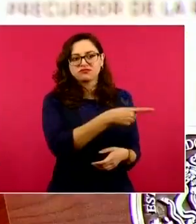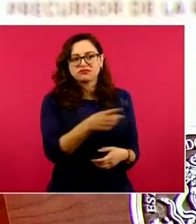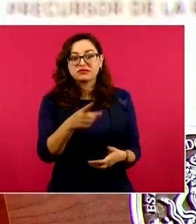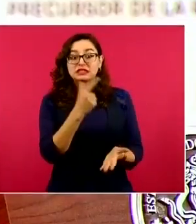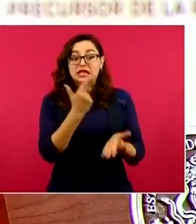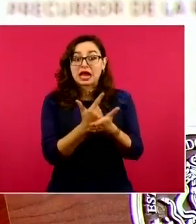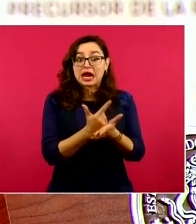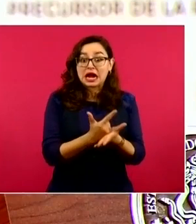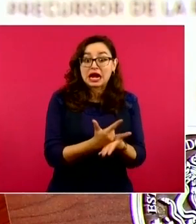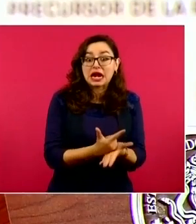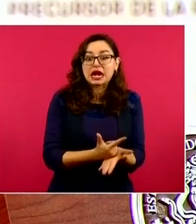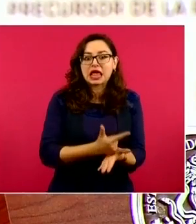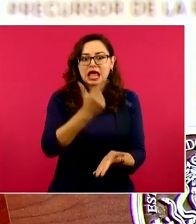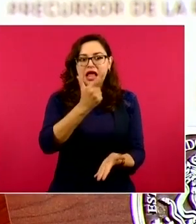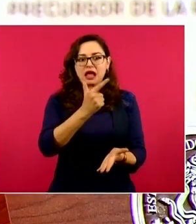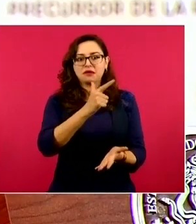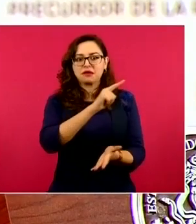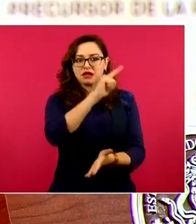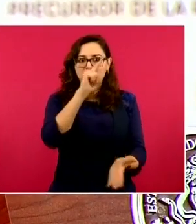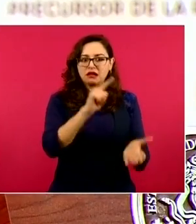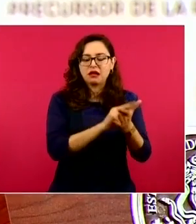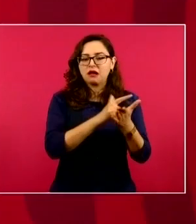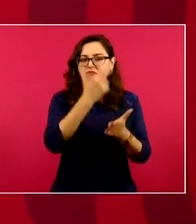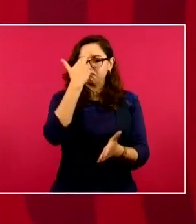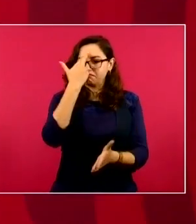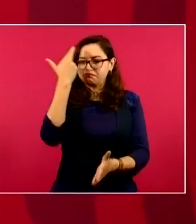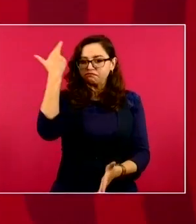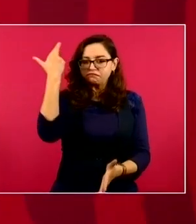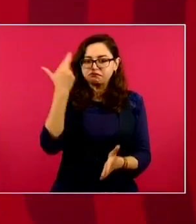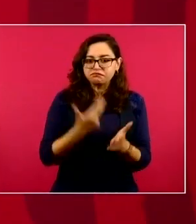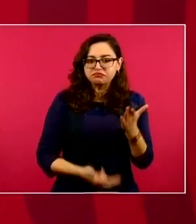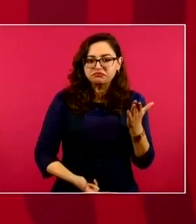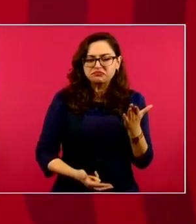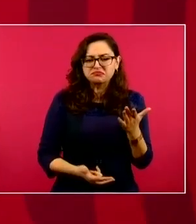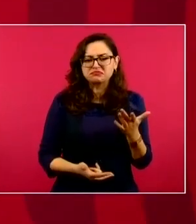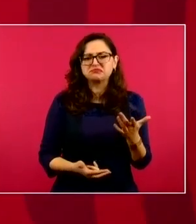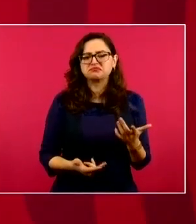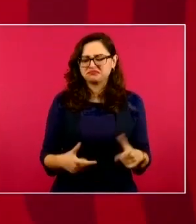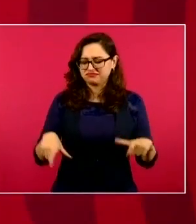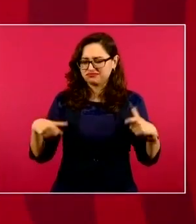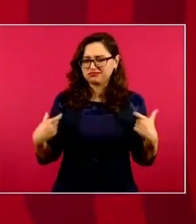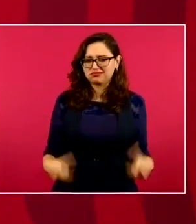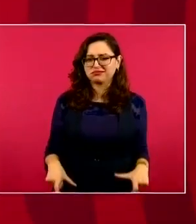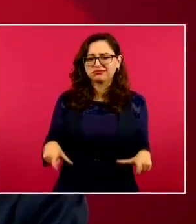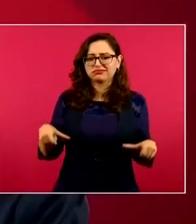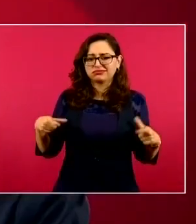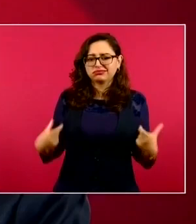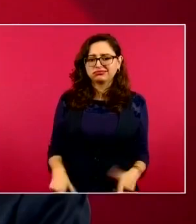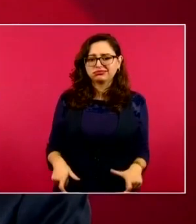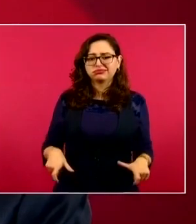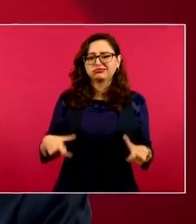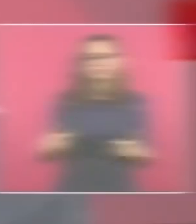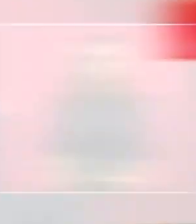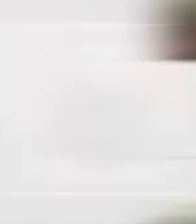poder para el ejercicio del uso de la fuerza. ¿Es plata o plomo?